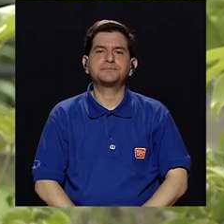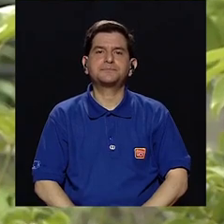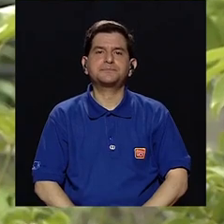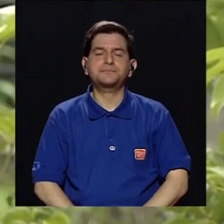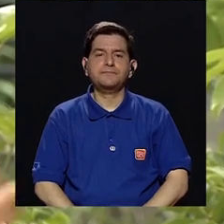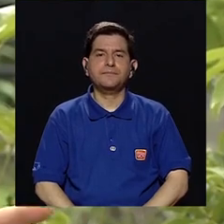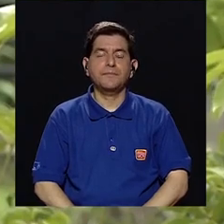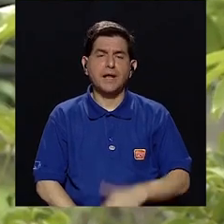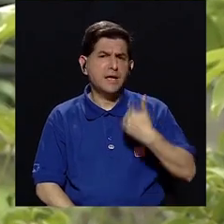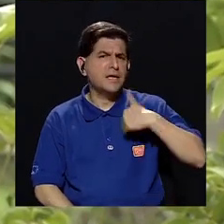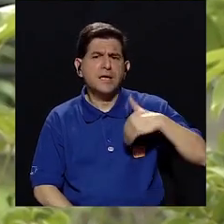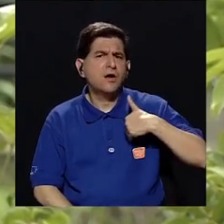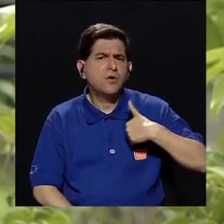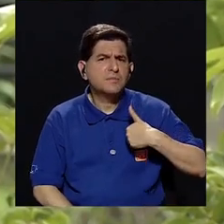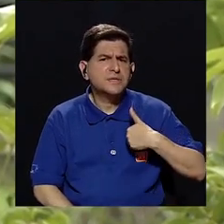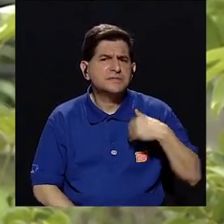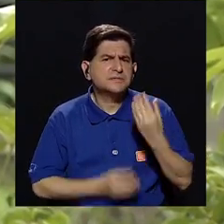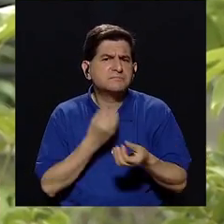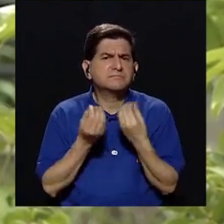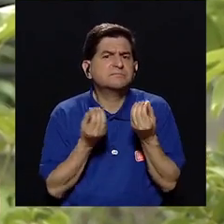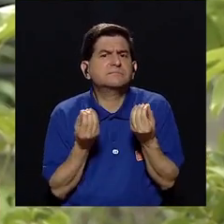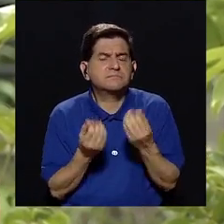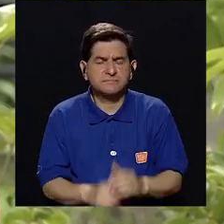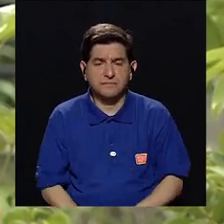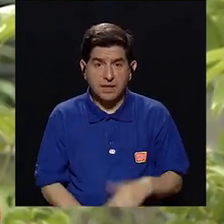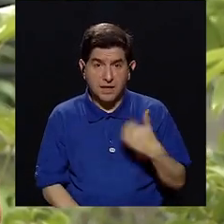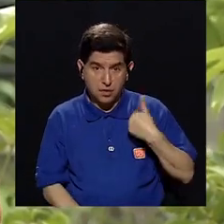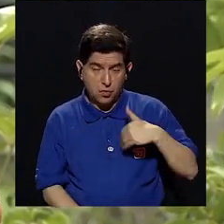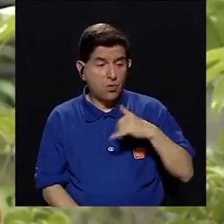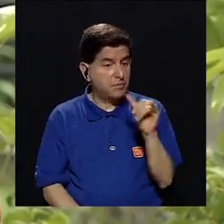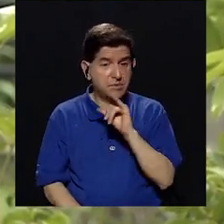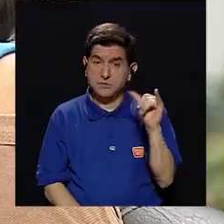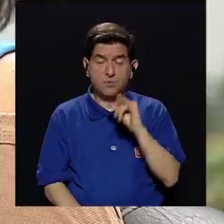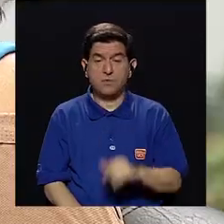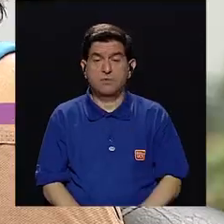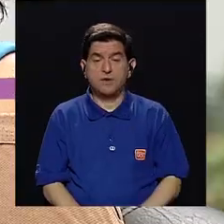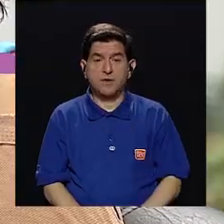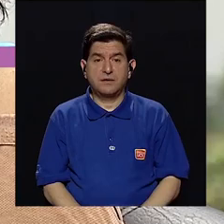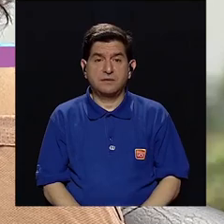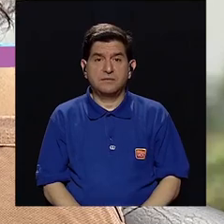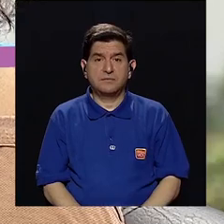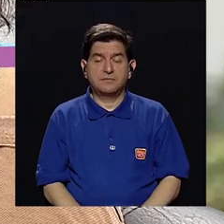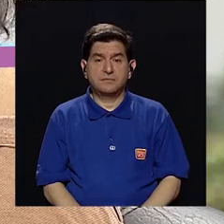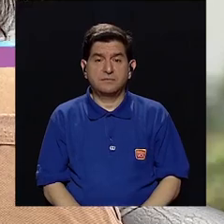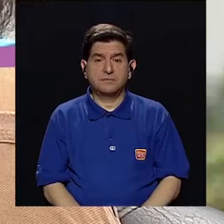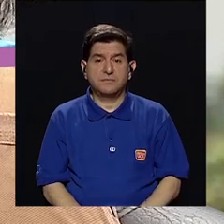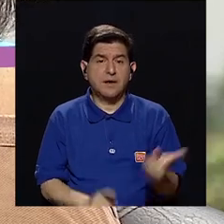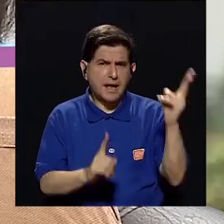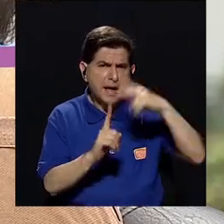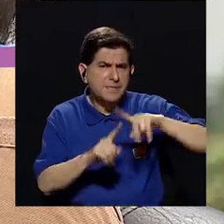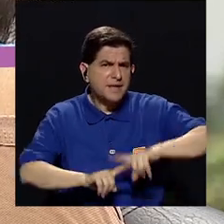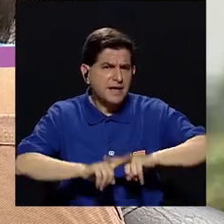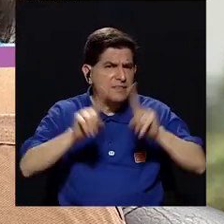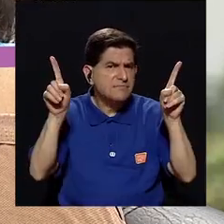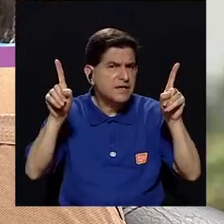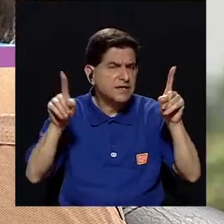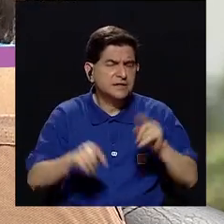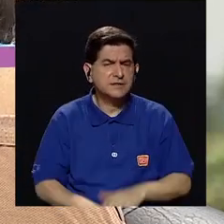en el caso de hombros en el caso de hombres también de años de aplicar